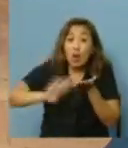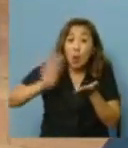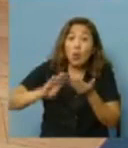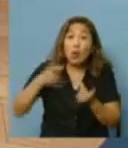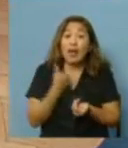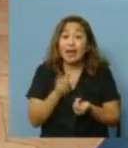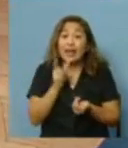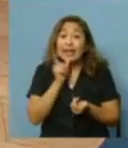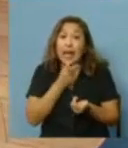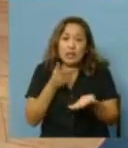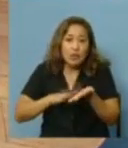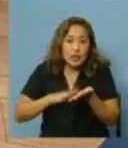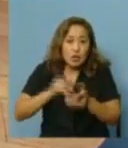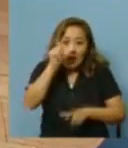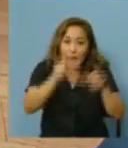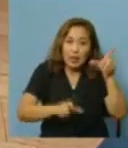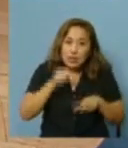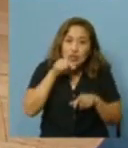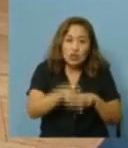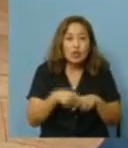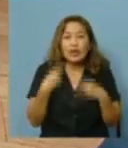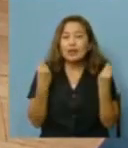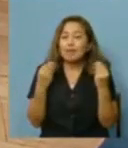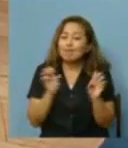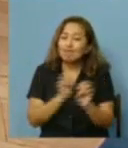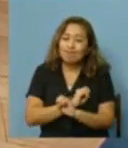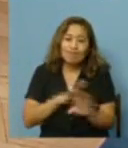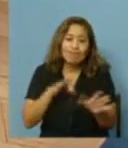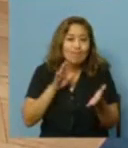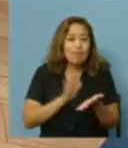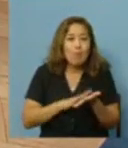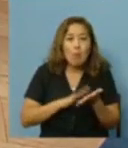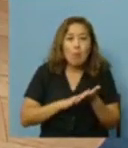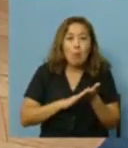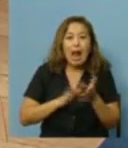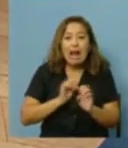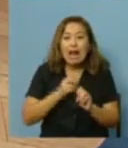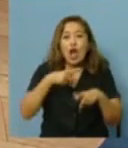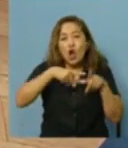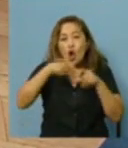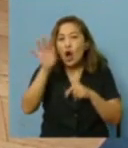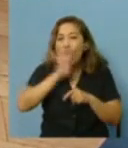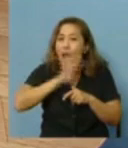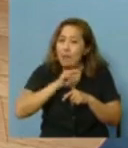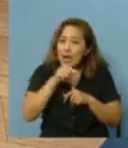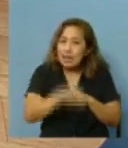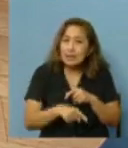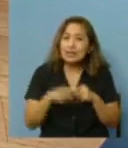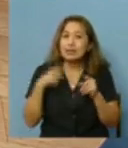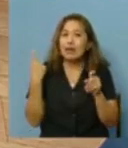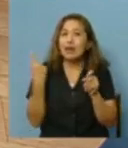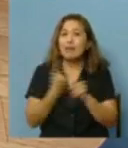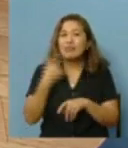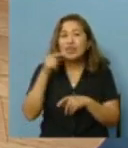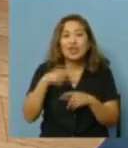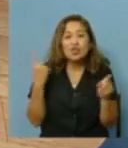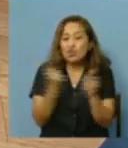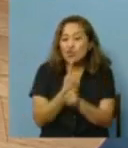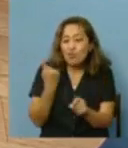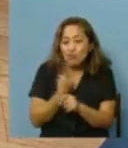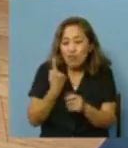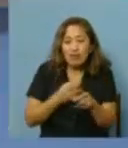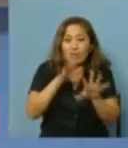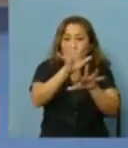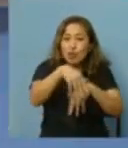productores que han tenido desgraciadamente todo lo que es la peste del amarillamiento donde no tuvo posibilidad de tener